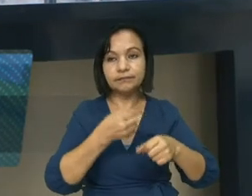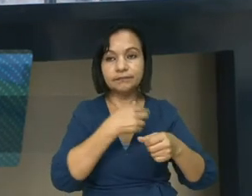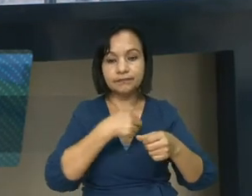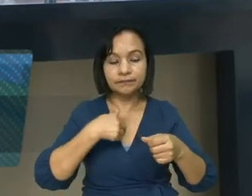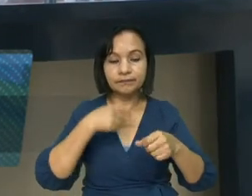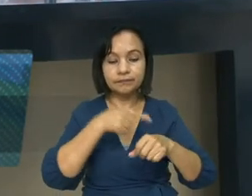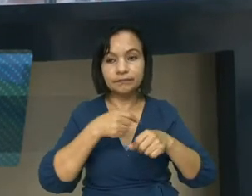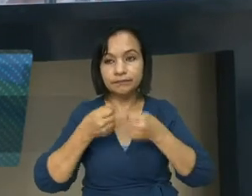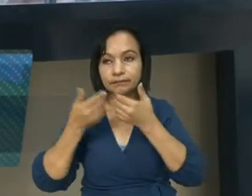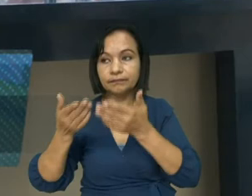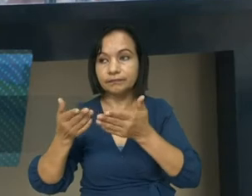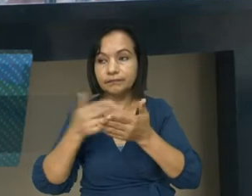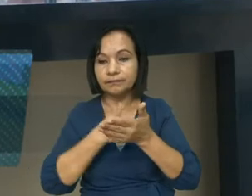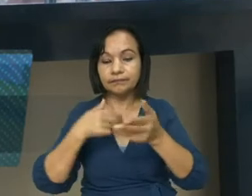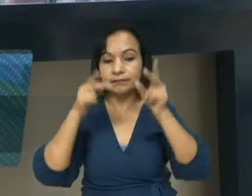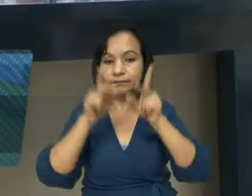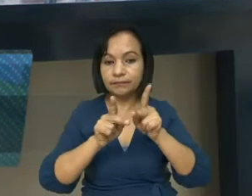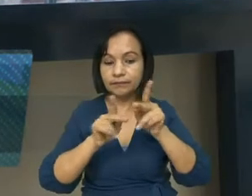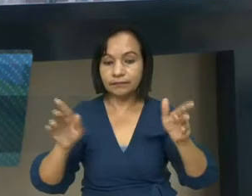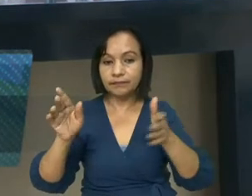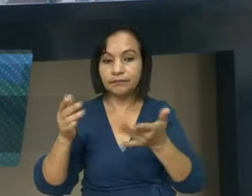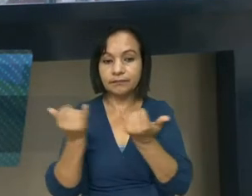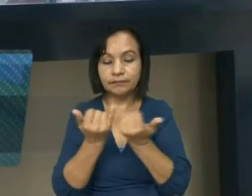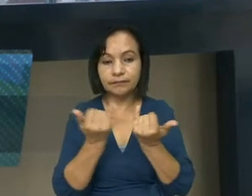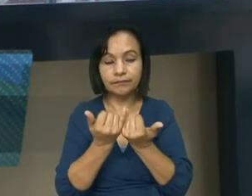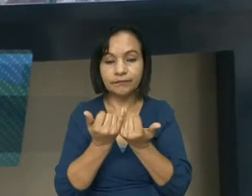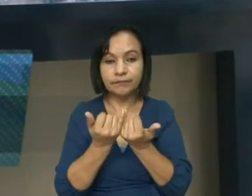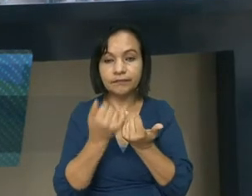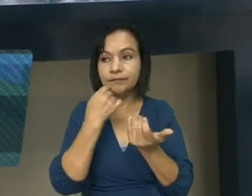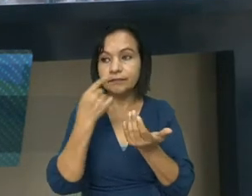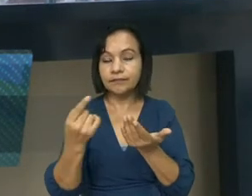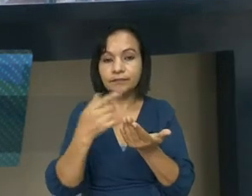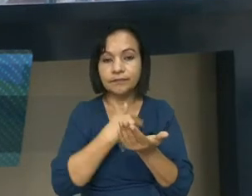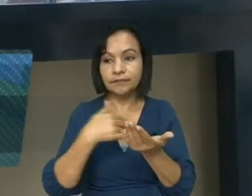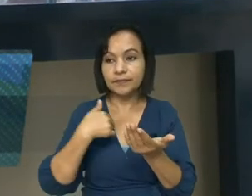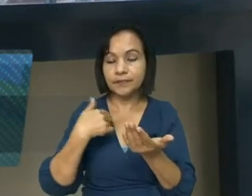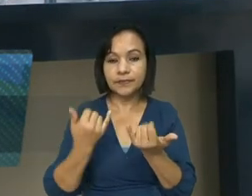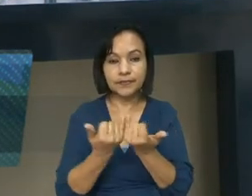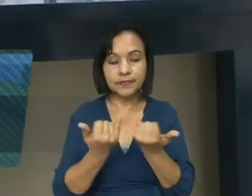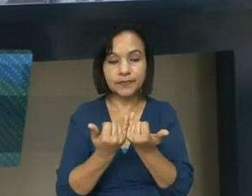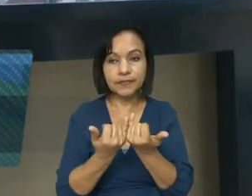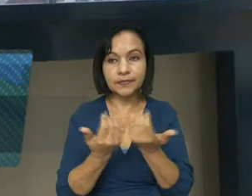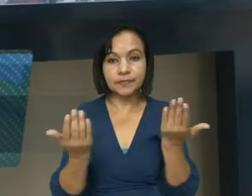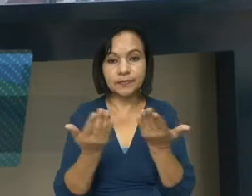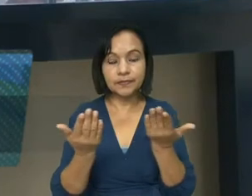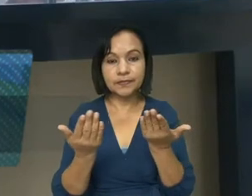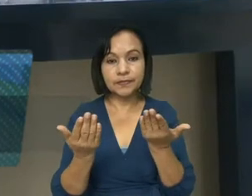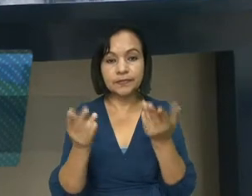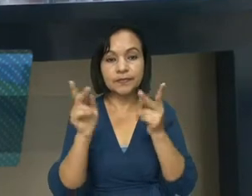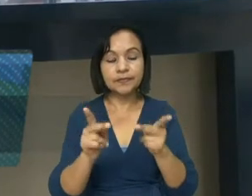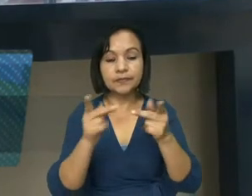gobierno municipal la coloca en sus planes de inversión y nos dice, en este caso, pues, a